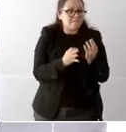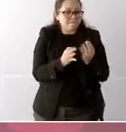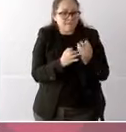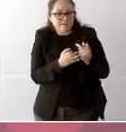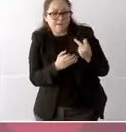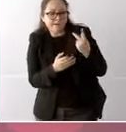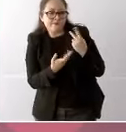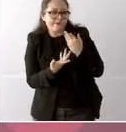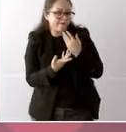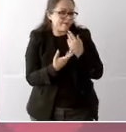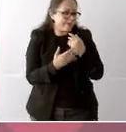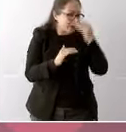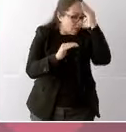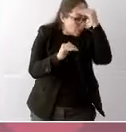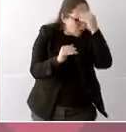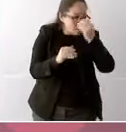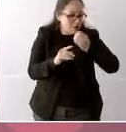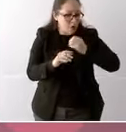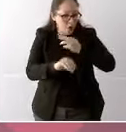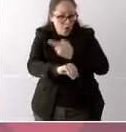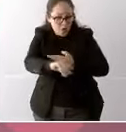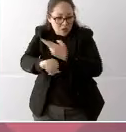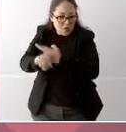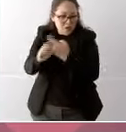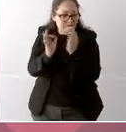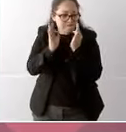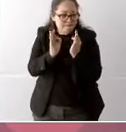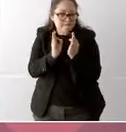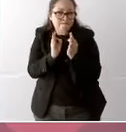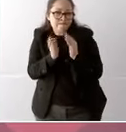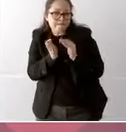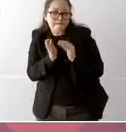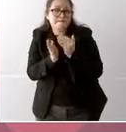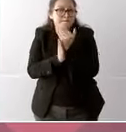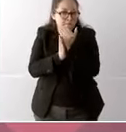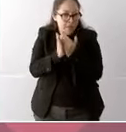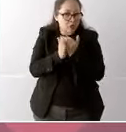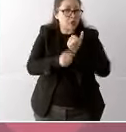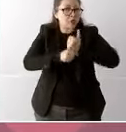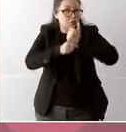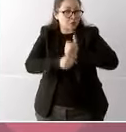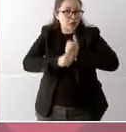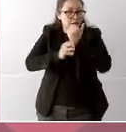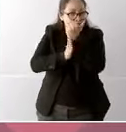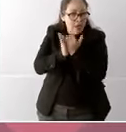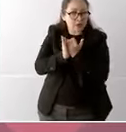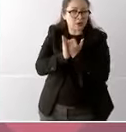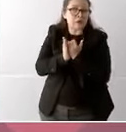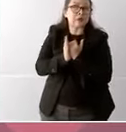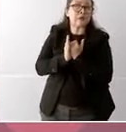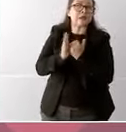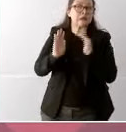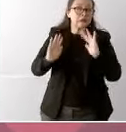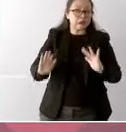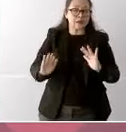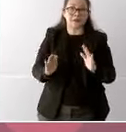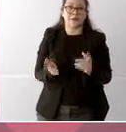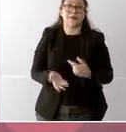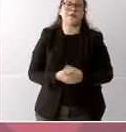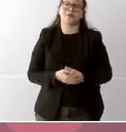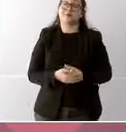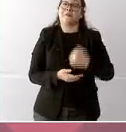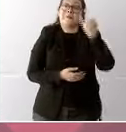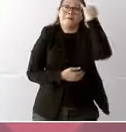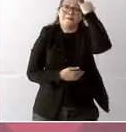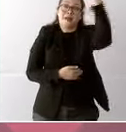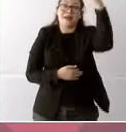eficaz, a nosotros nos está afectando menos. ¿Cuándo se había visto de que